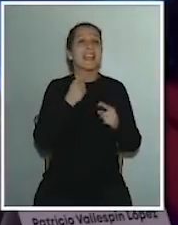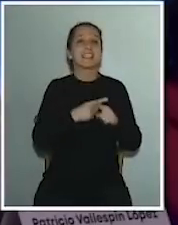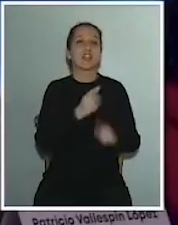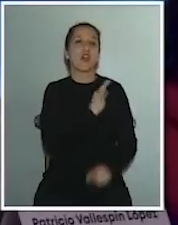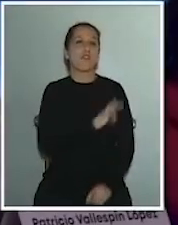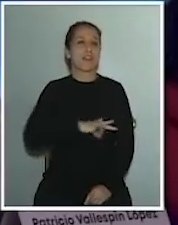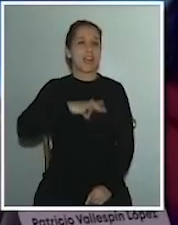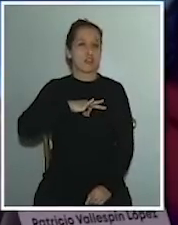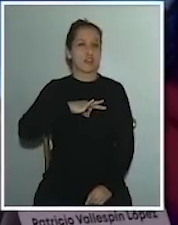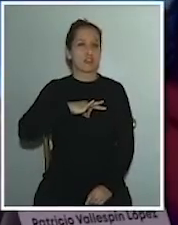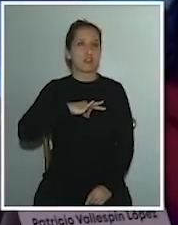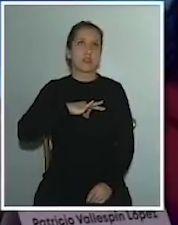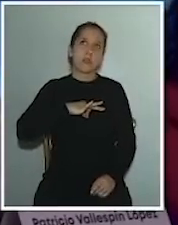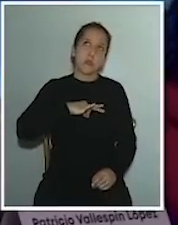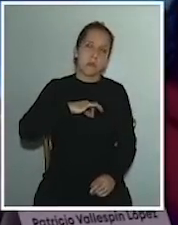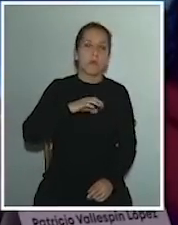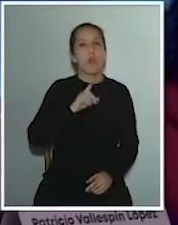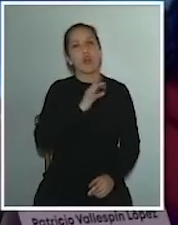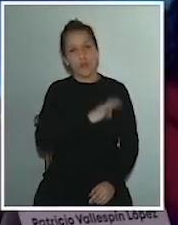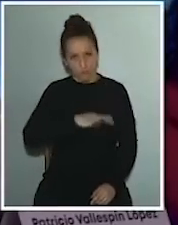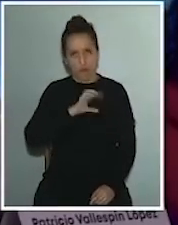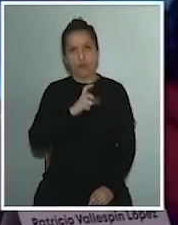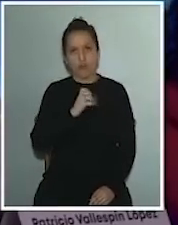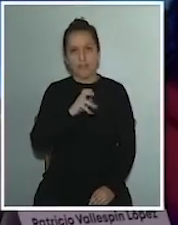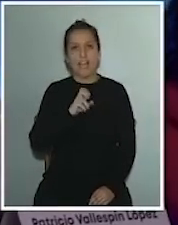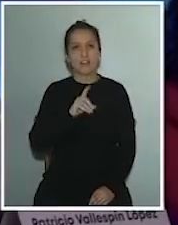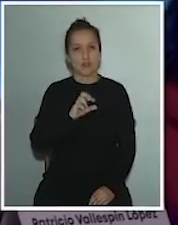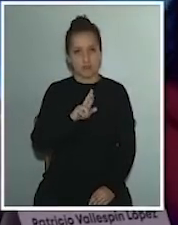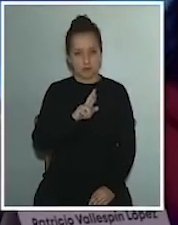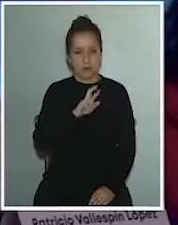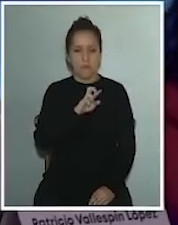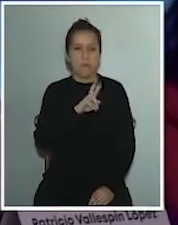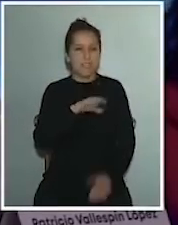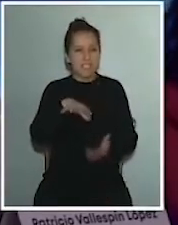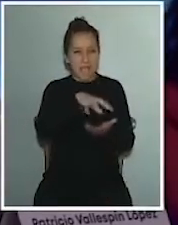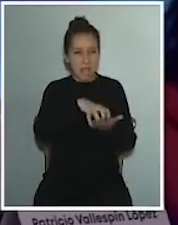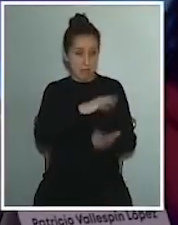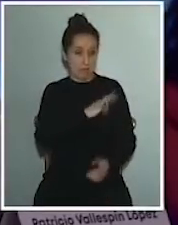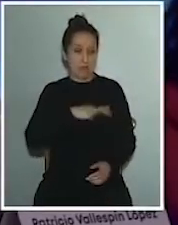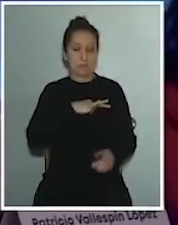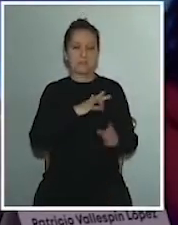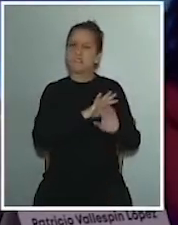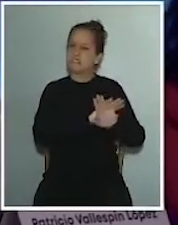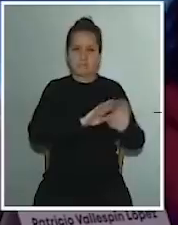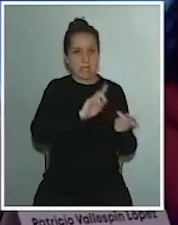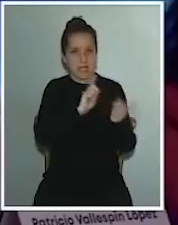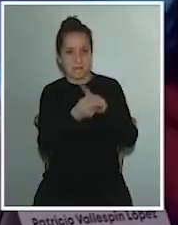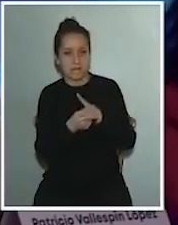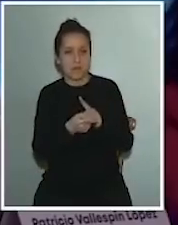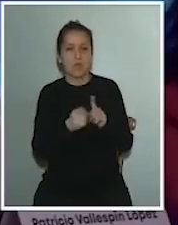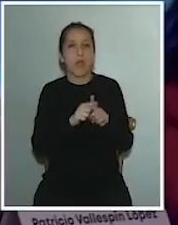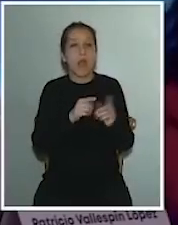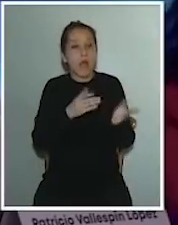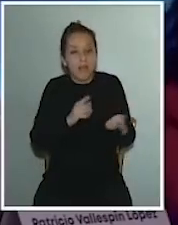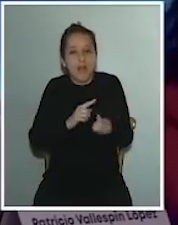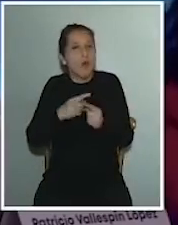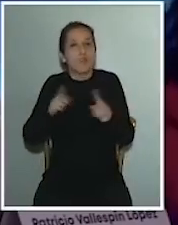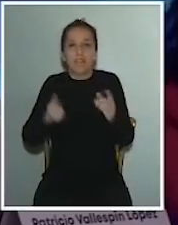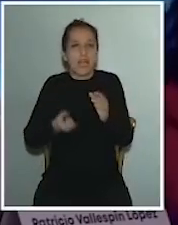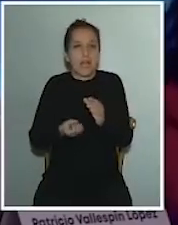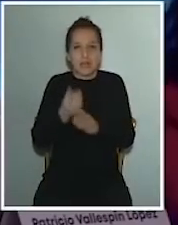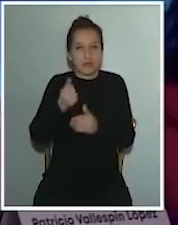creemos que los gobernadores provinciales tienen que depender de la autoridad política local no como gobernadores no como provincias sino como